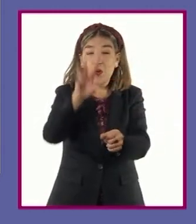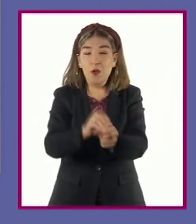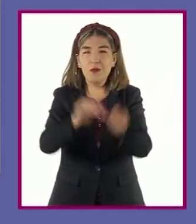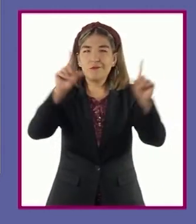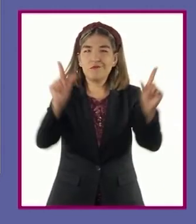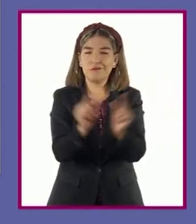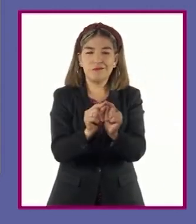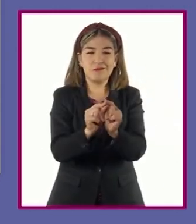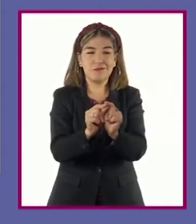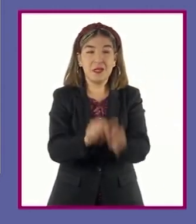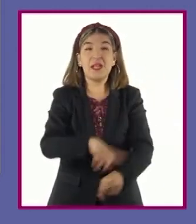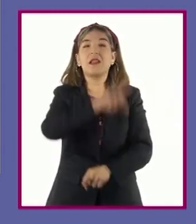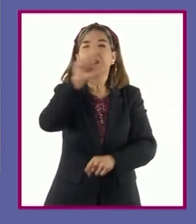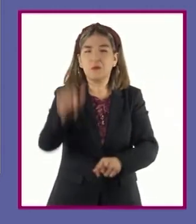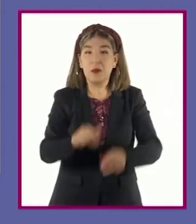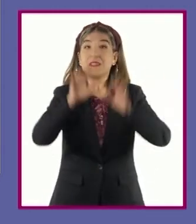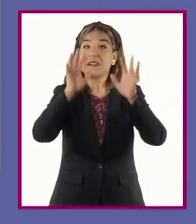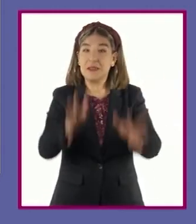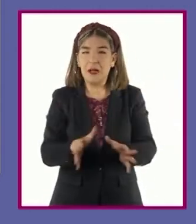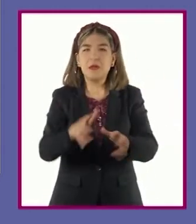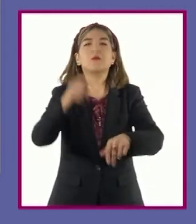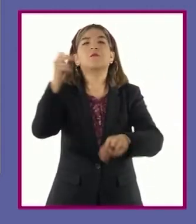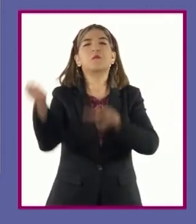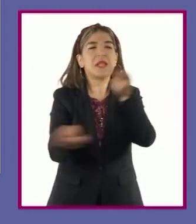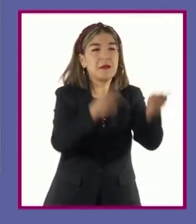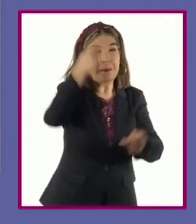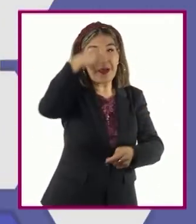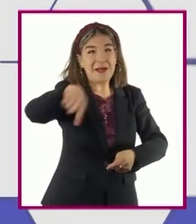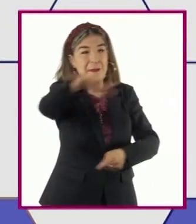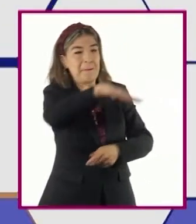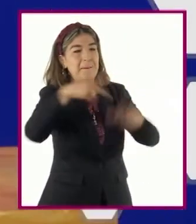Abre espacio de preguntas o comentarios de la audiencia.